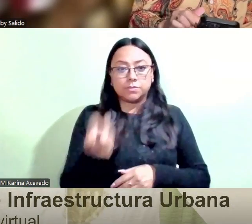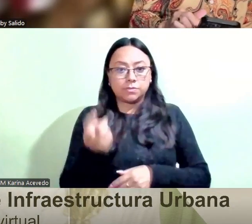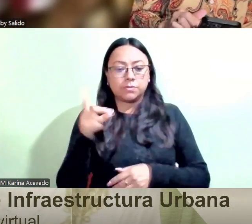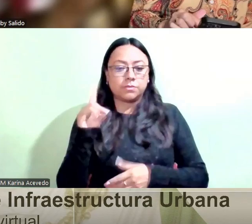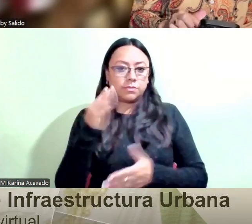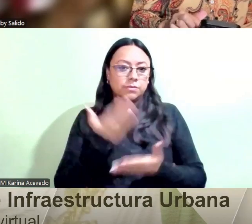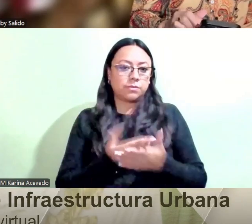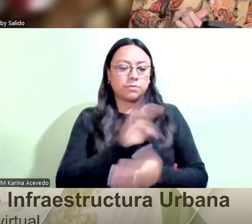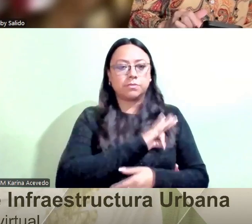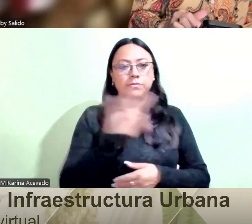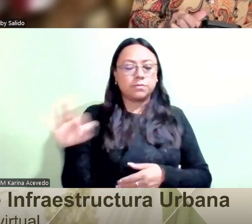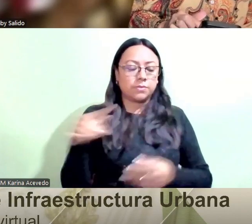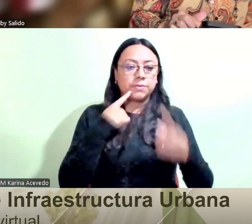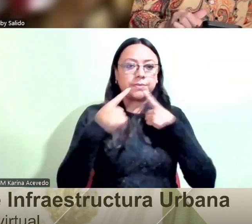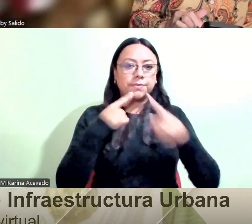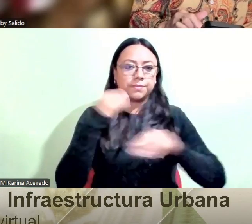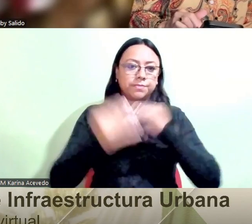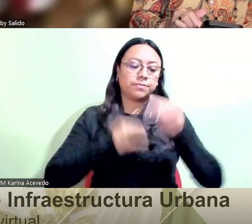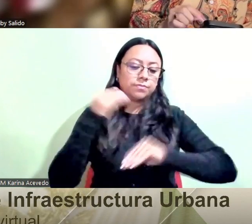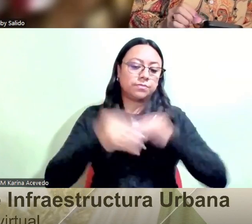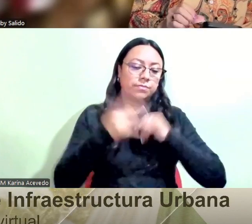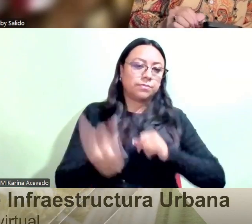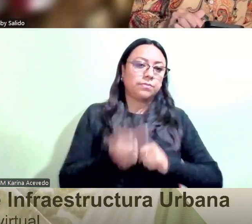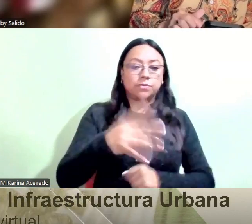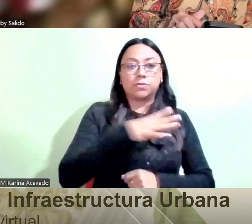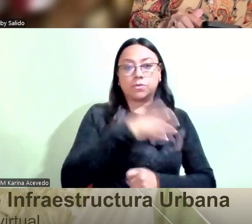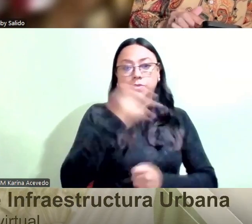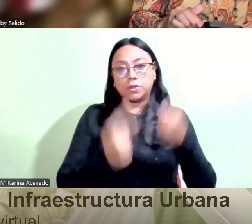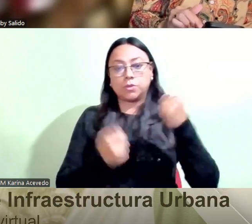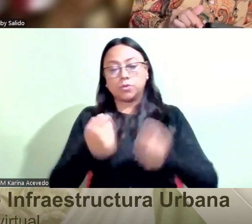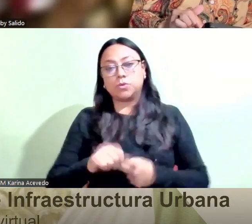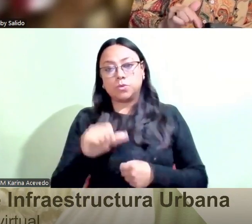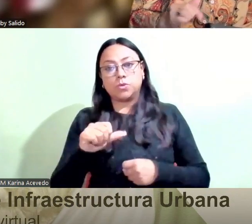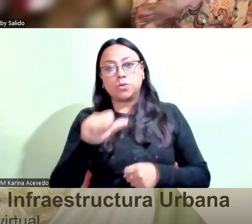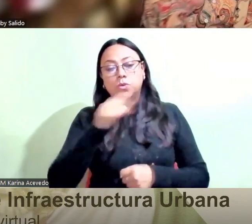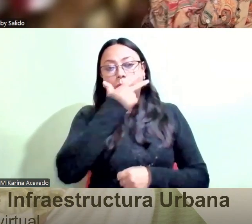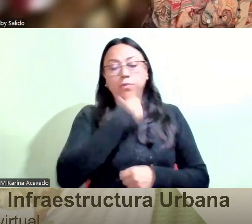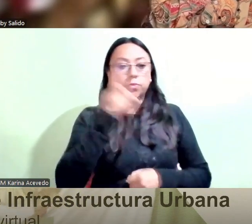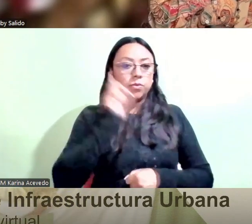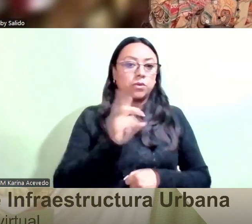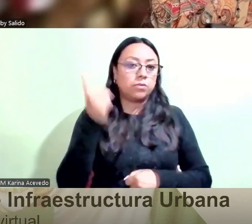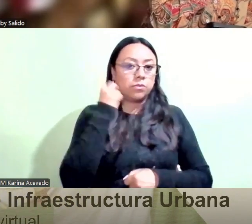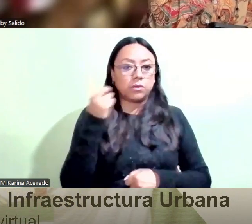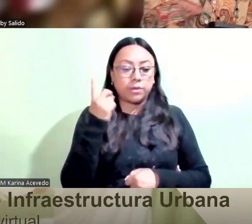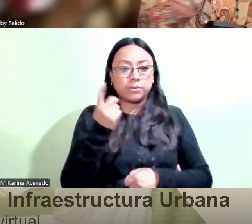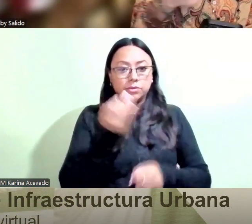¿Alguna o alguno de los integrantes, de los presentes, quiere hacer uso de la palabra?